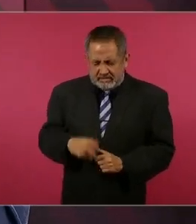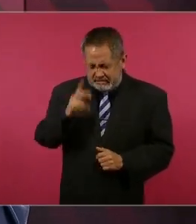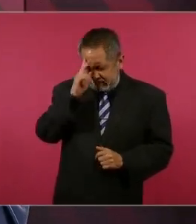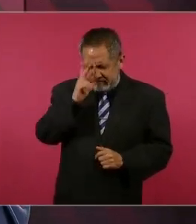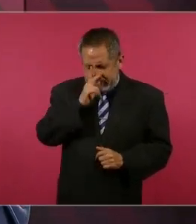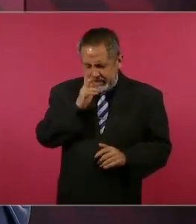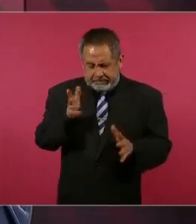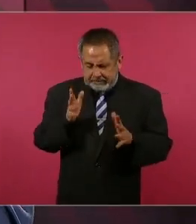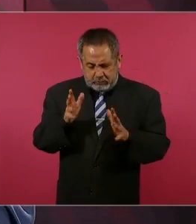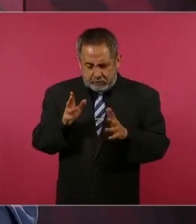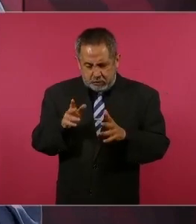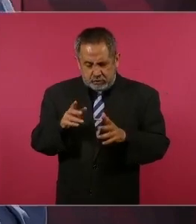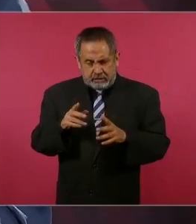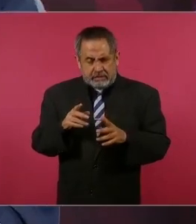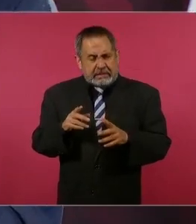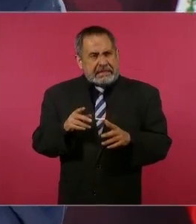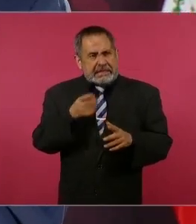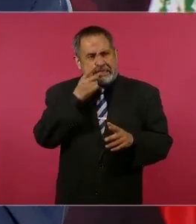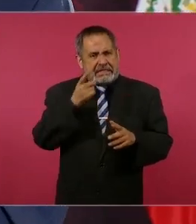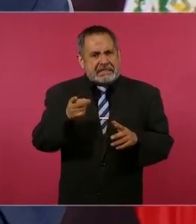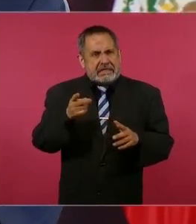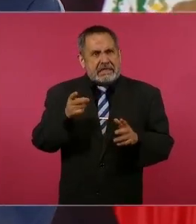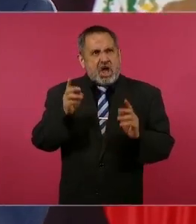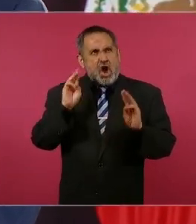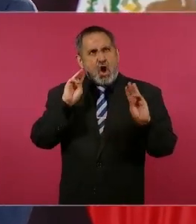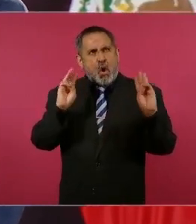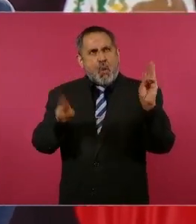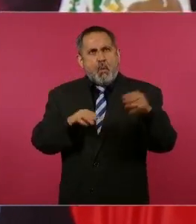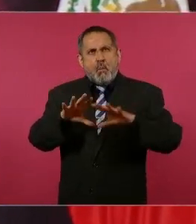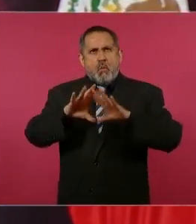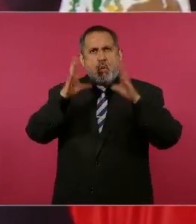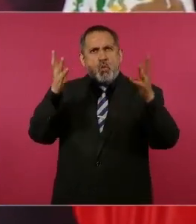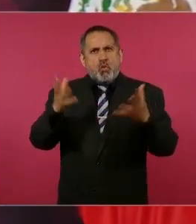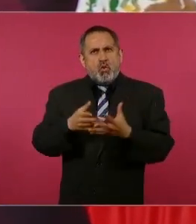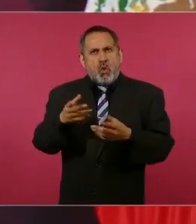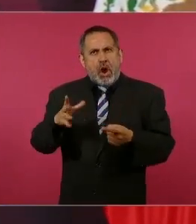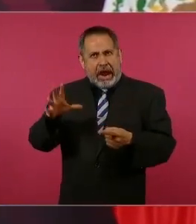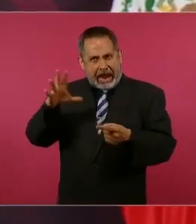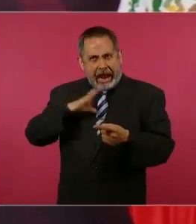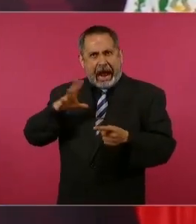parafraseando es, mientras el mundo exista,